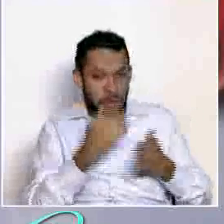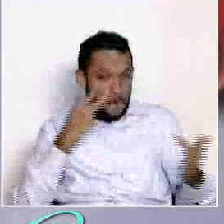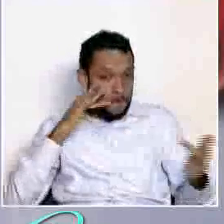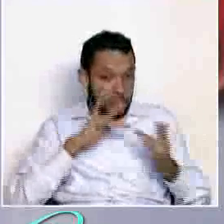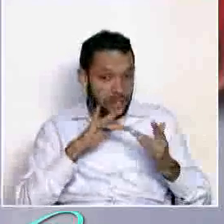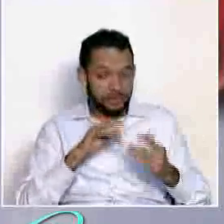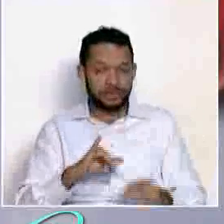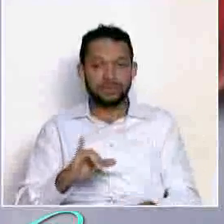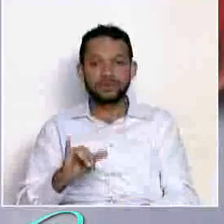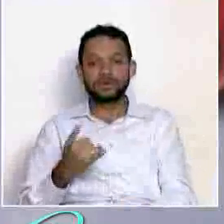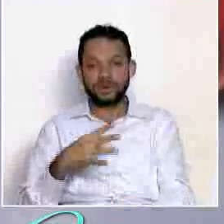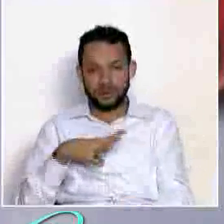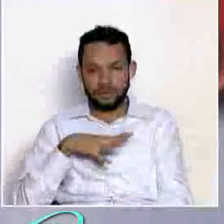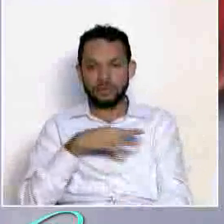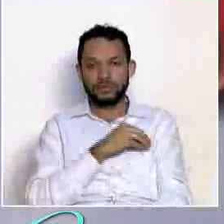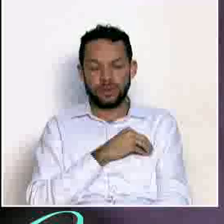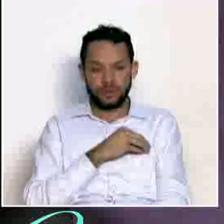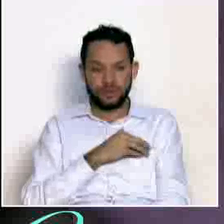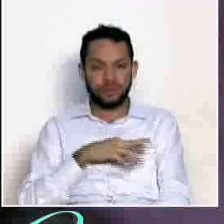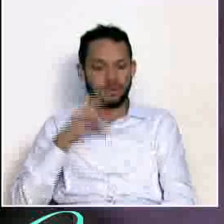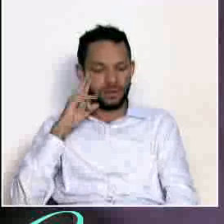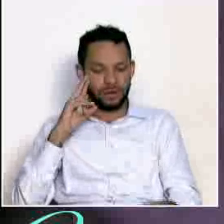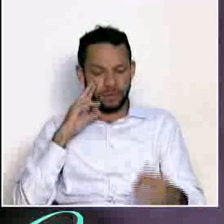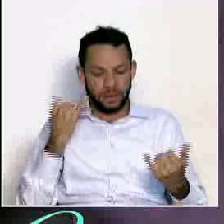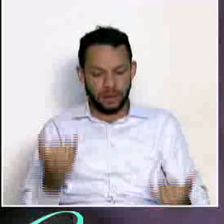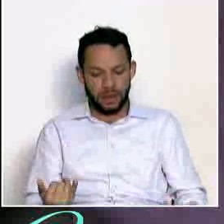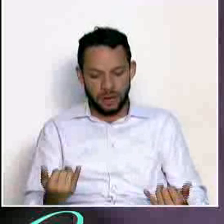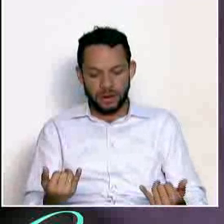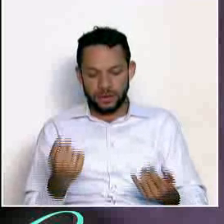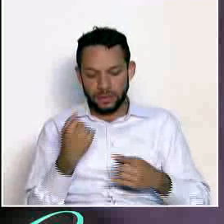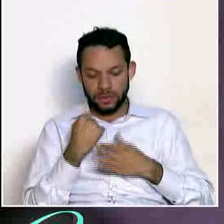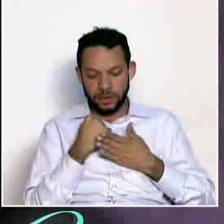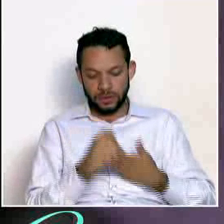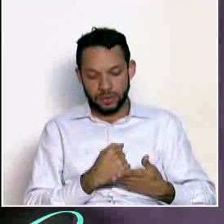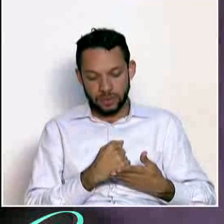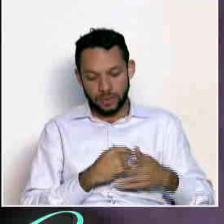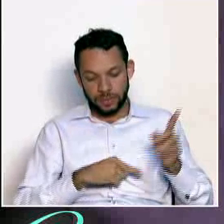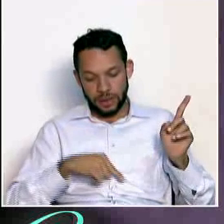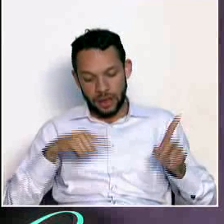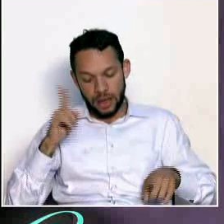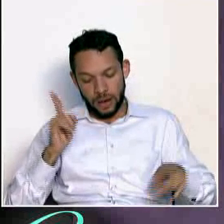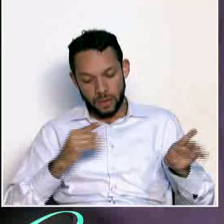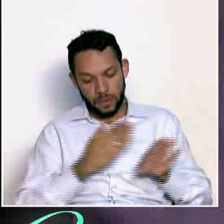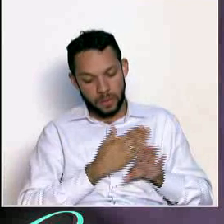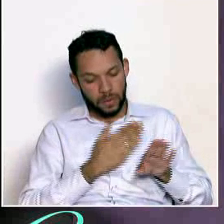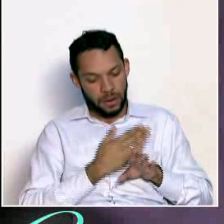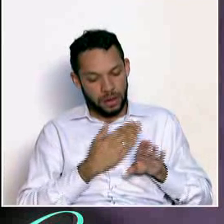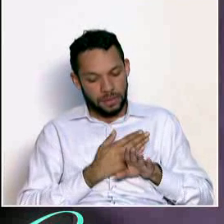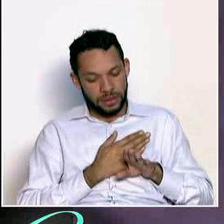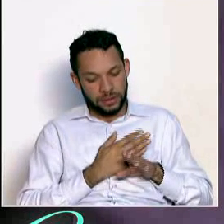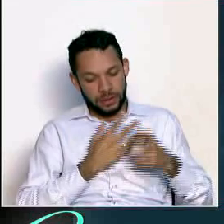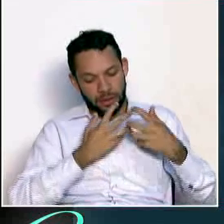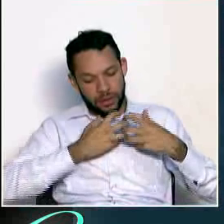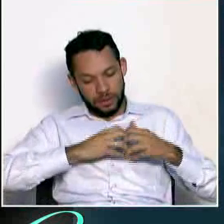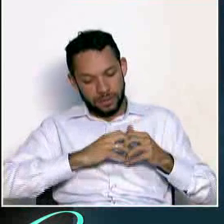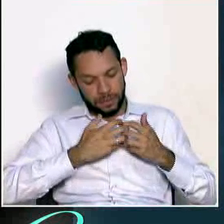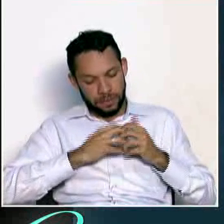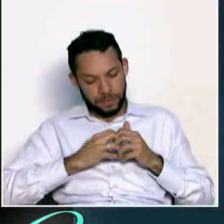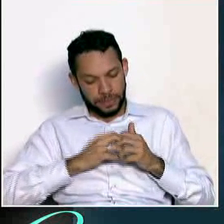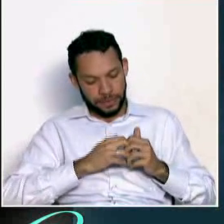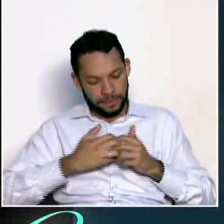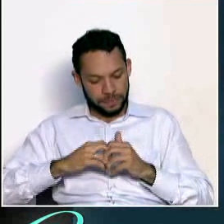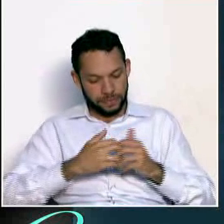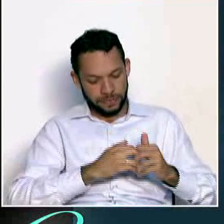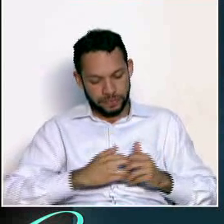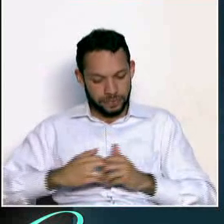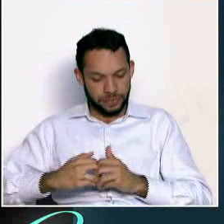Sí, evidentemente, sobre todo en problemas oncológicos, cuando hay